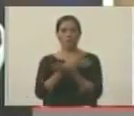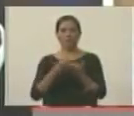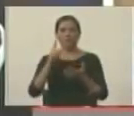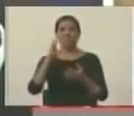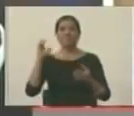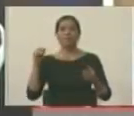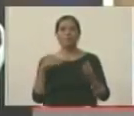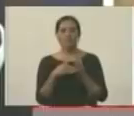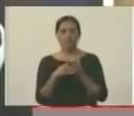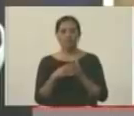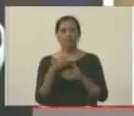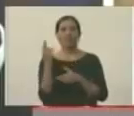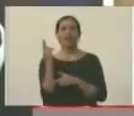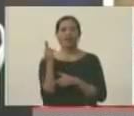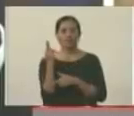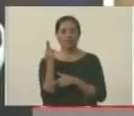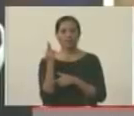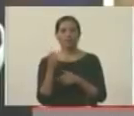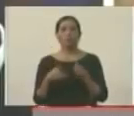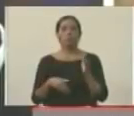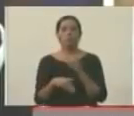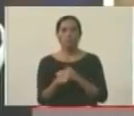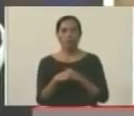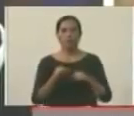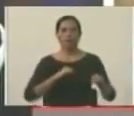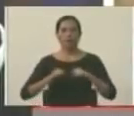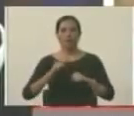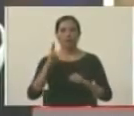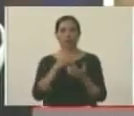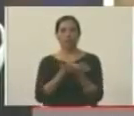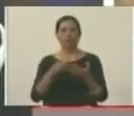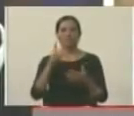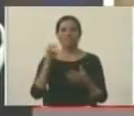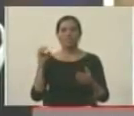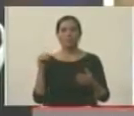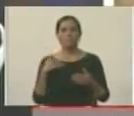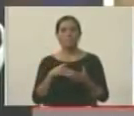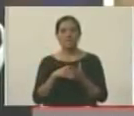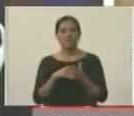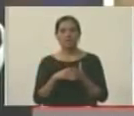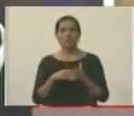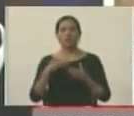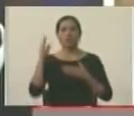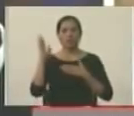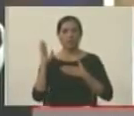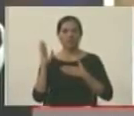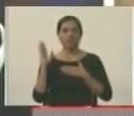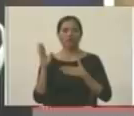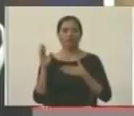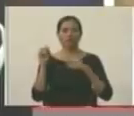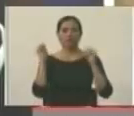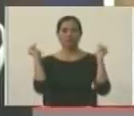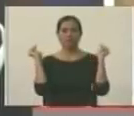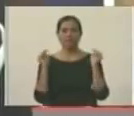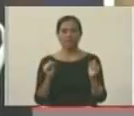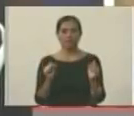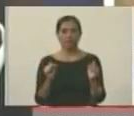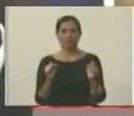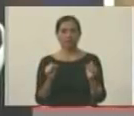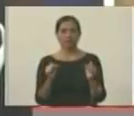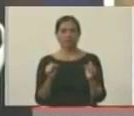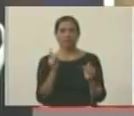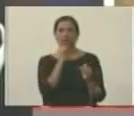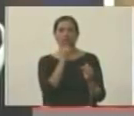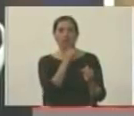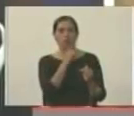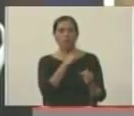armas. Vamos a movilizar a los 2.100.000, juramentarlo. Y de allí, en nombre de